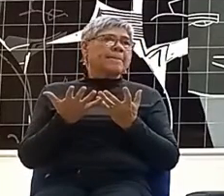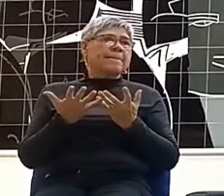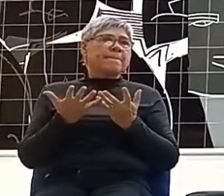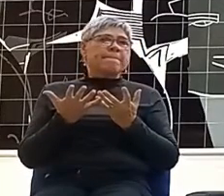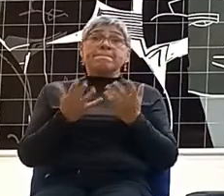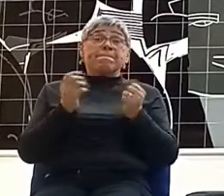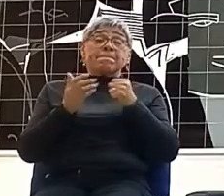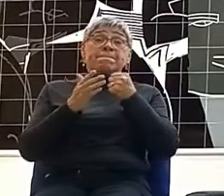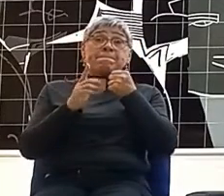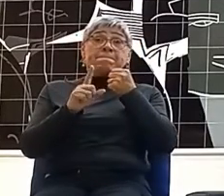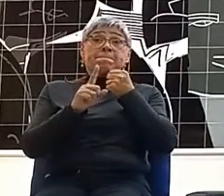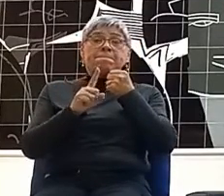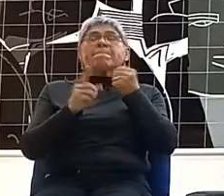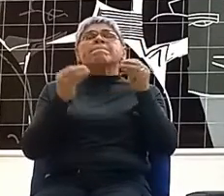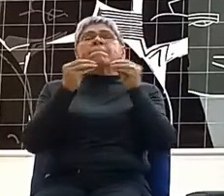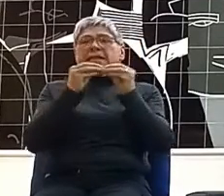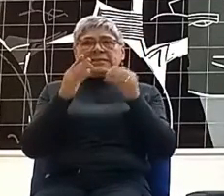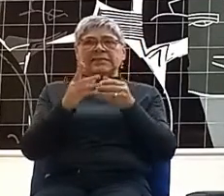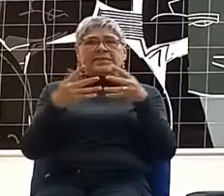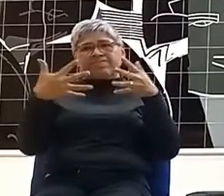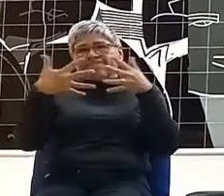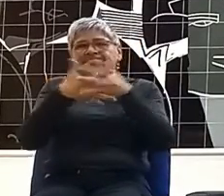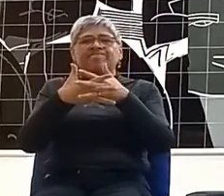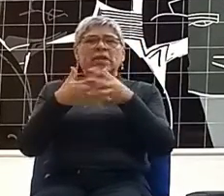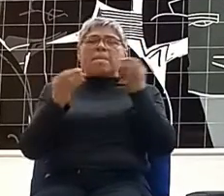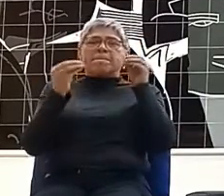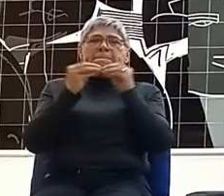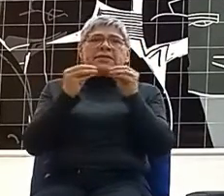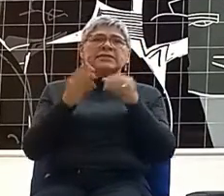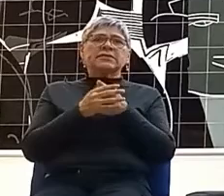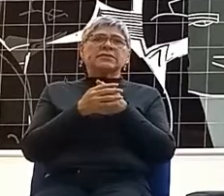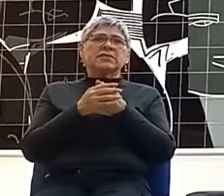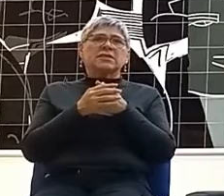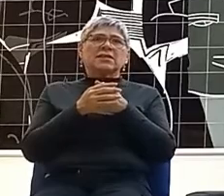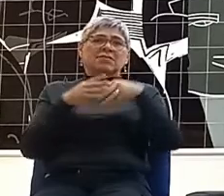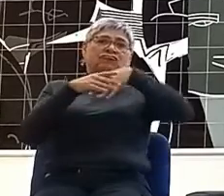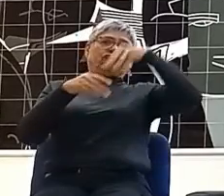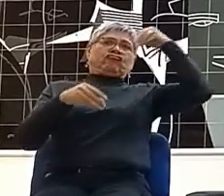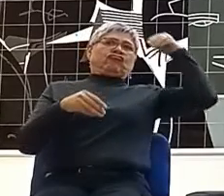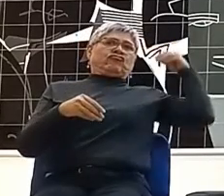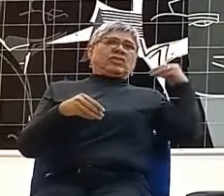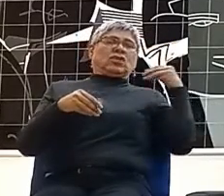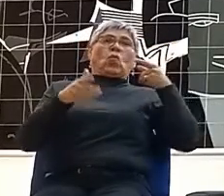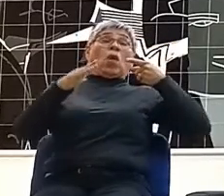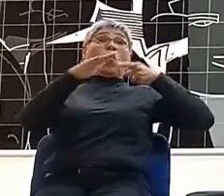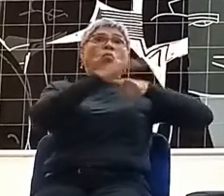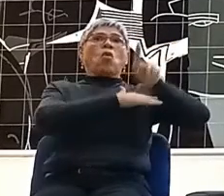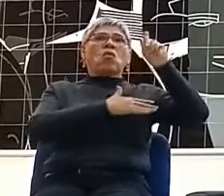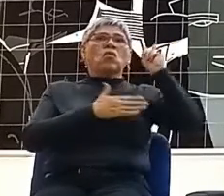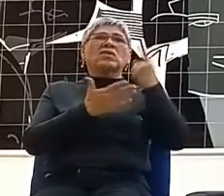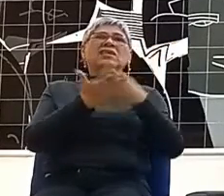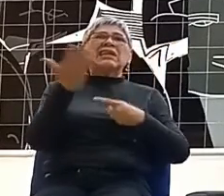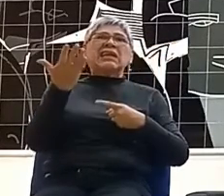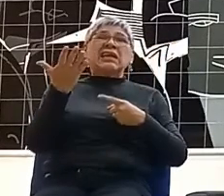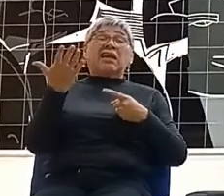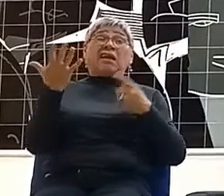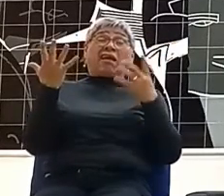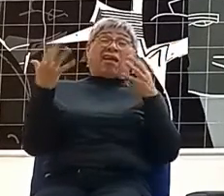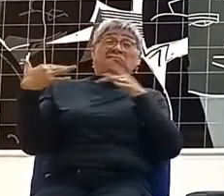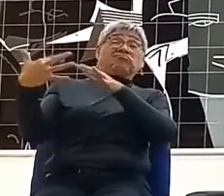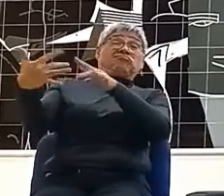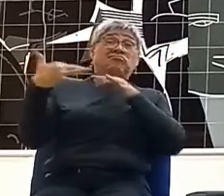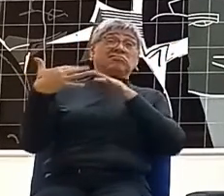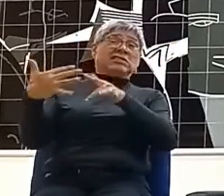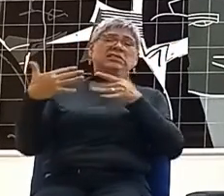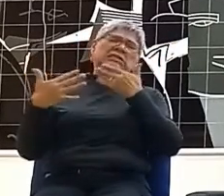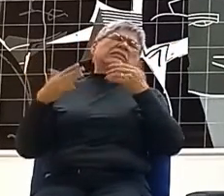una mayor integración, que buscaba salirle a la, escaparse de ese designio de la guerra.